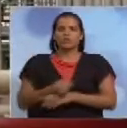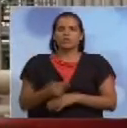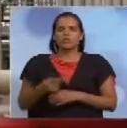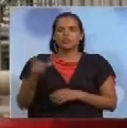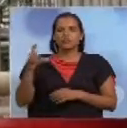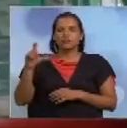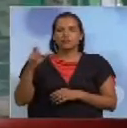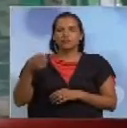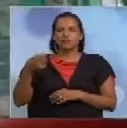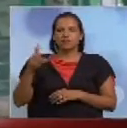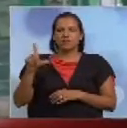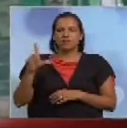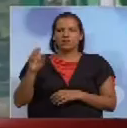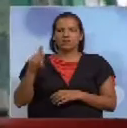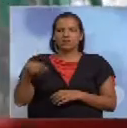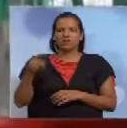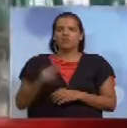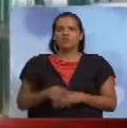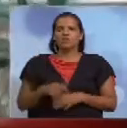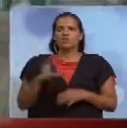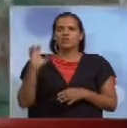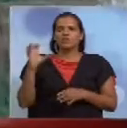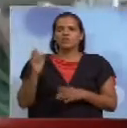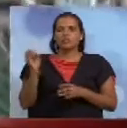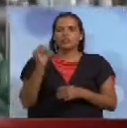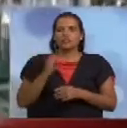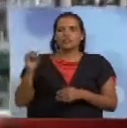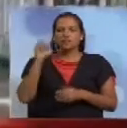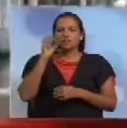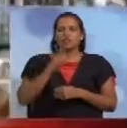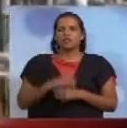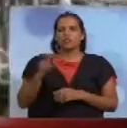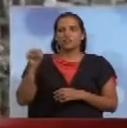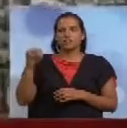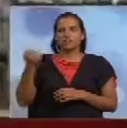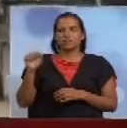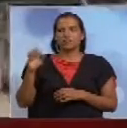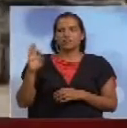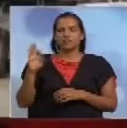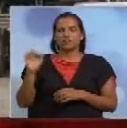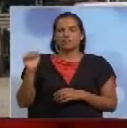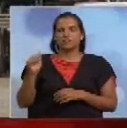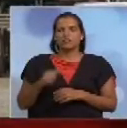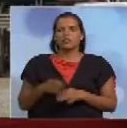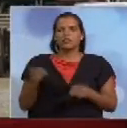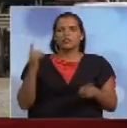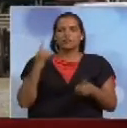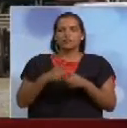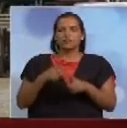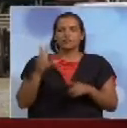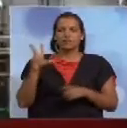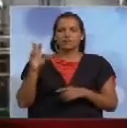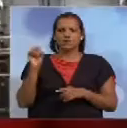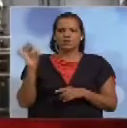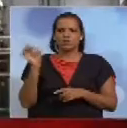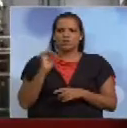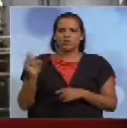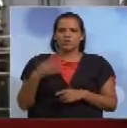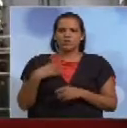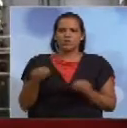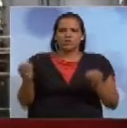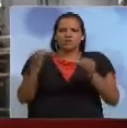de petróleo, GLP, 15% más de nafta y hasta el 38% más de la labor